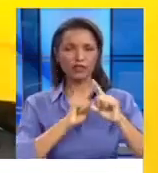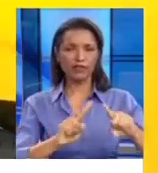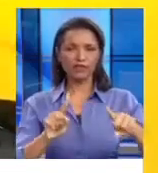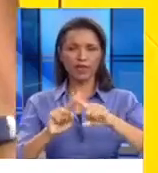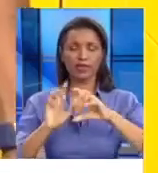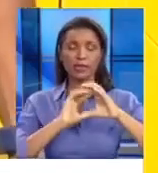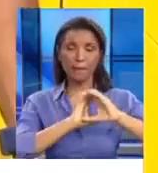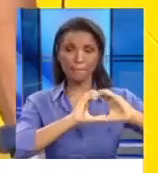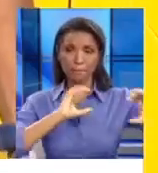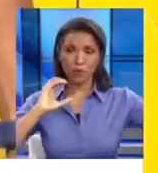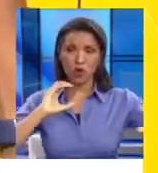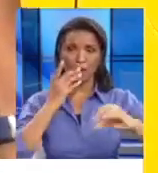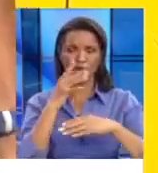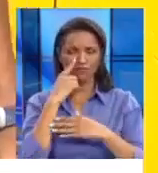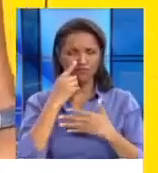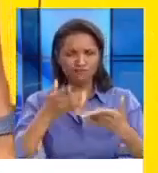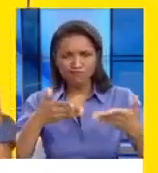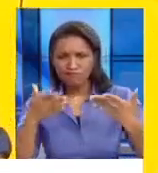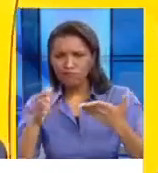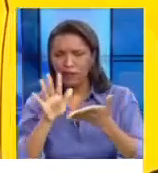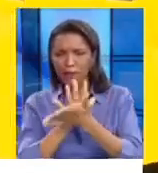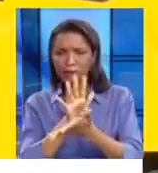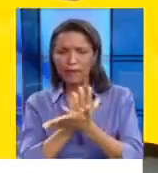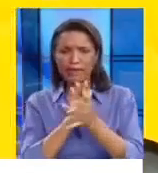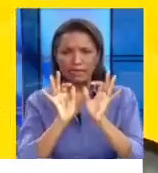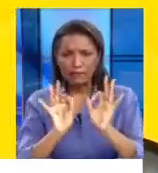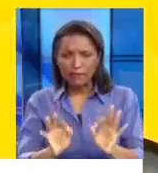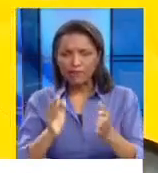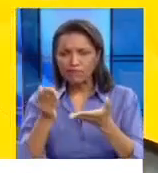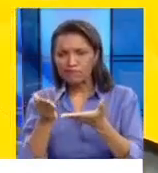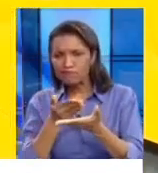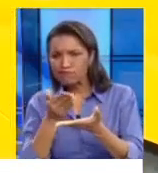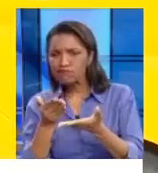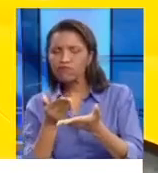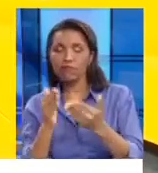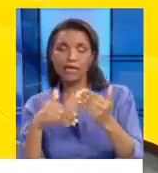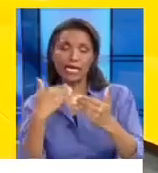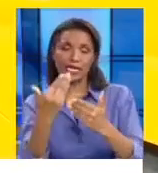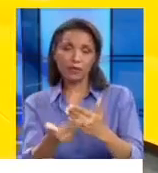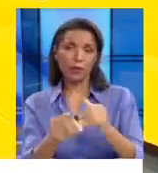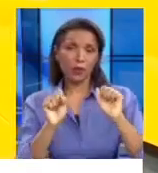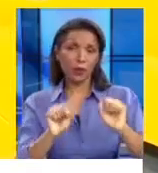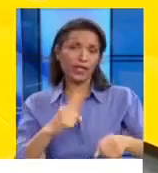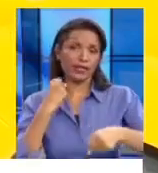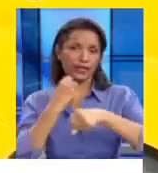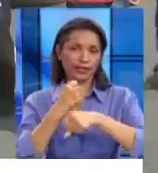es reiterada esa solicitud de los conductores de que ese aforo sea